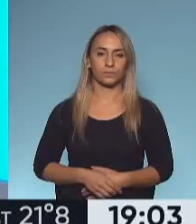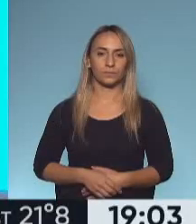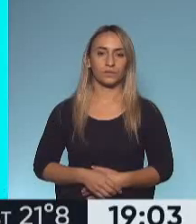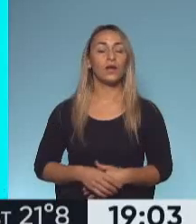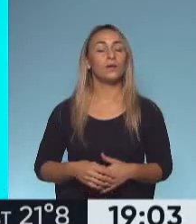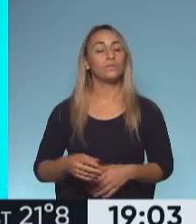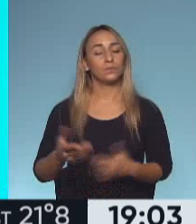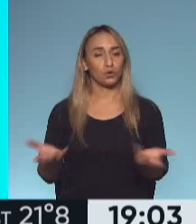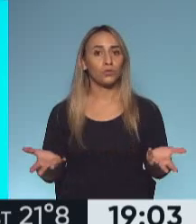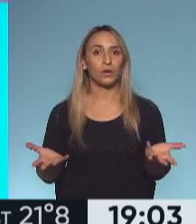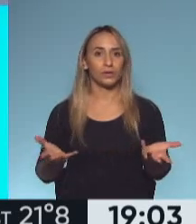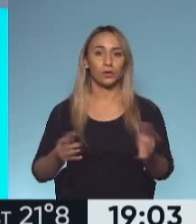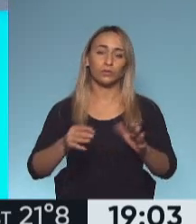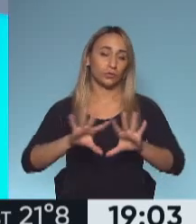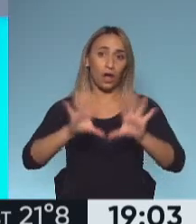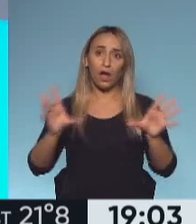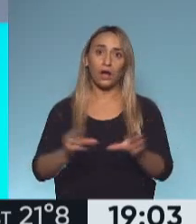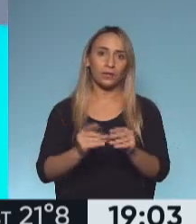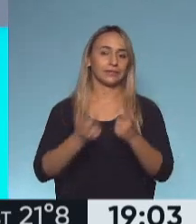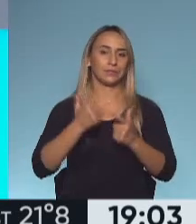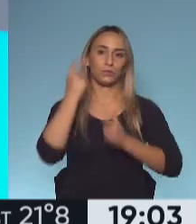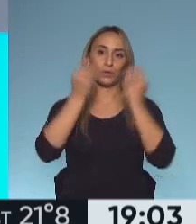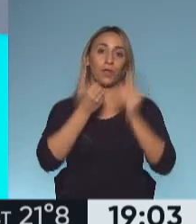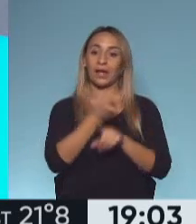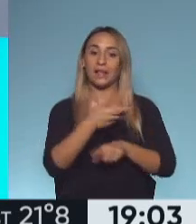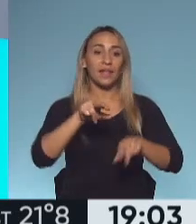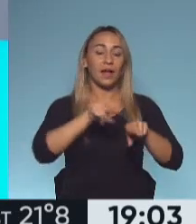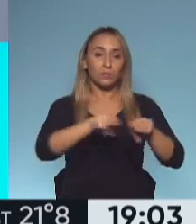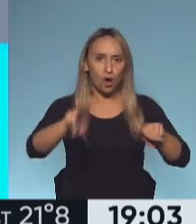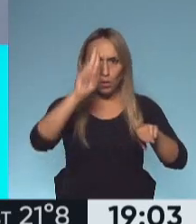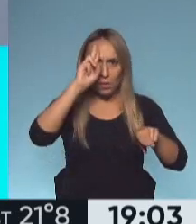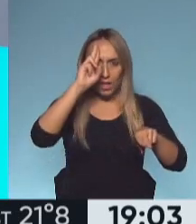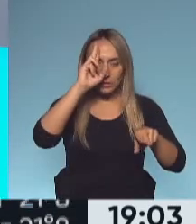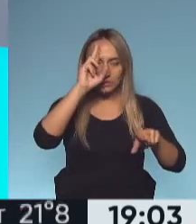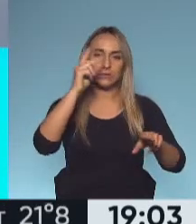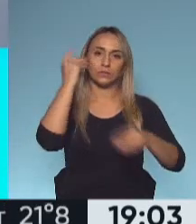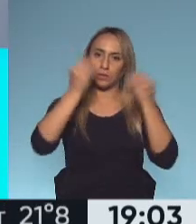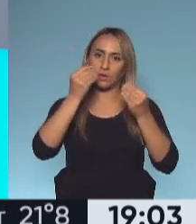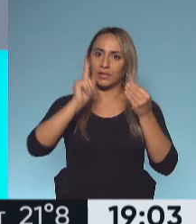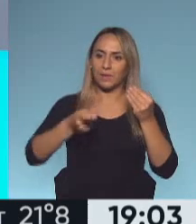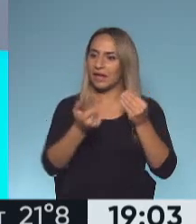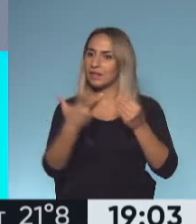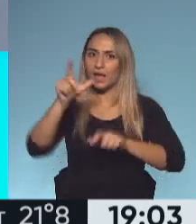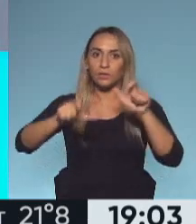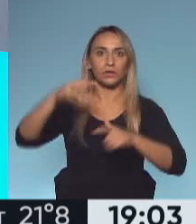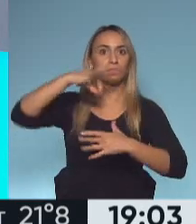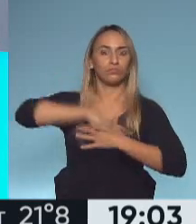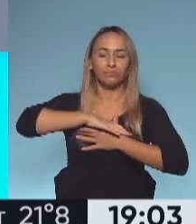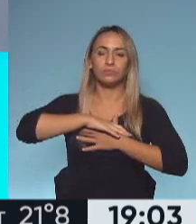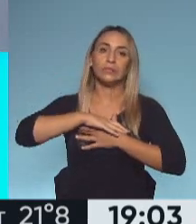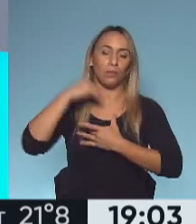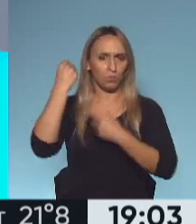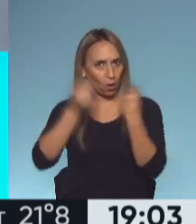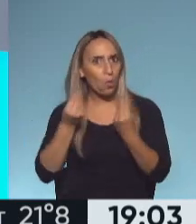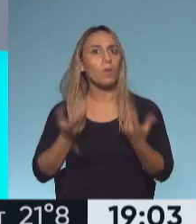Claro que sí, todo eso preocupa. La ocupación de las camas preocupa, los números de los contagios preocupan y es el momento tal cual ocurrió,